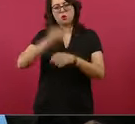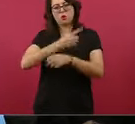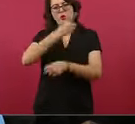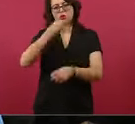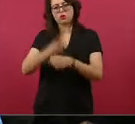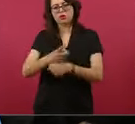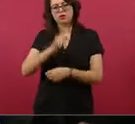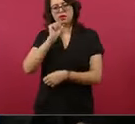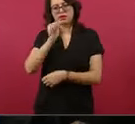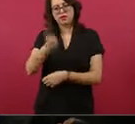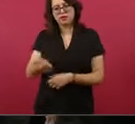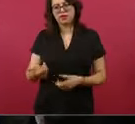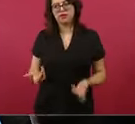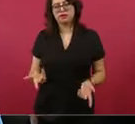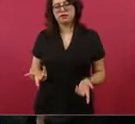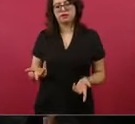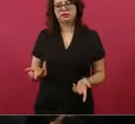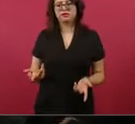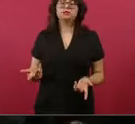¿Mande?